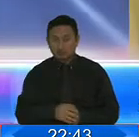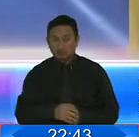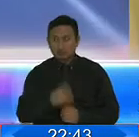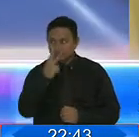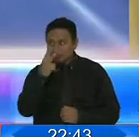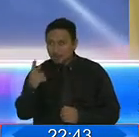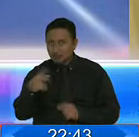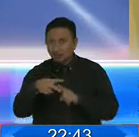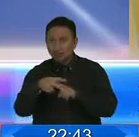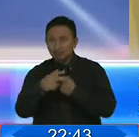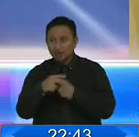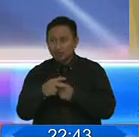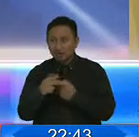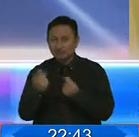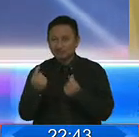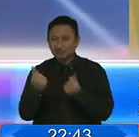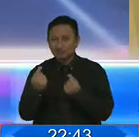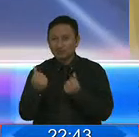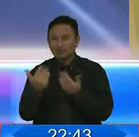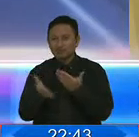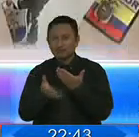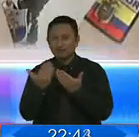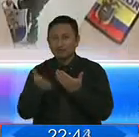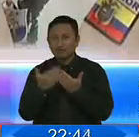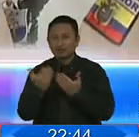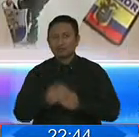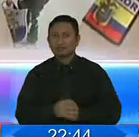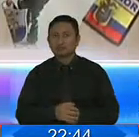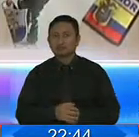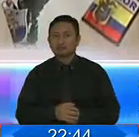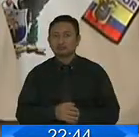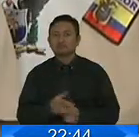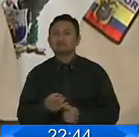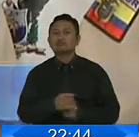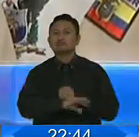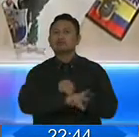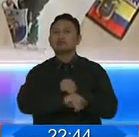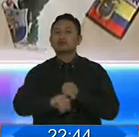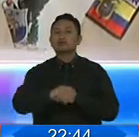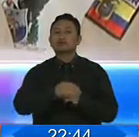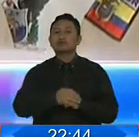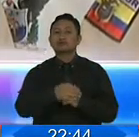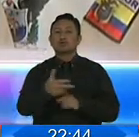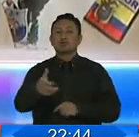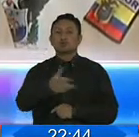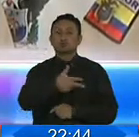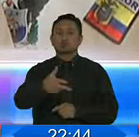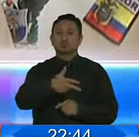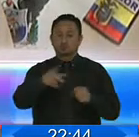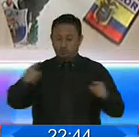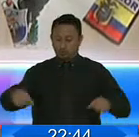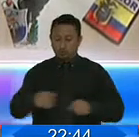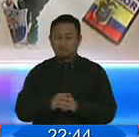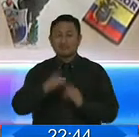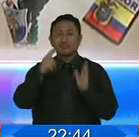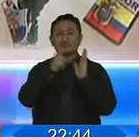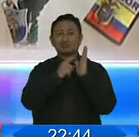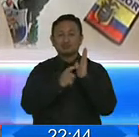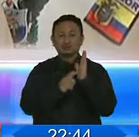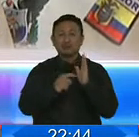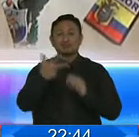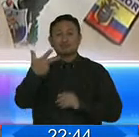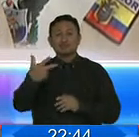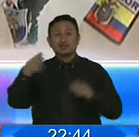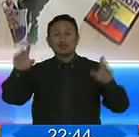las herramientas dinero que necesitaban. Sustrayéndose un compresor de aire, una soldadura, 3 plantas generadoras